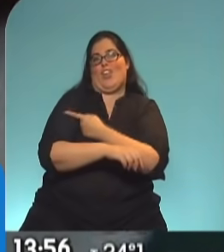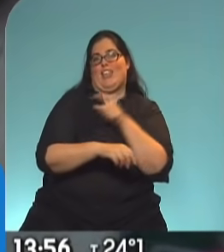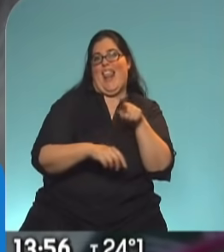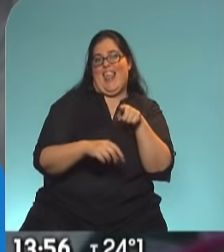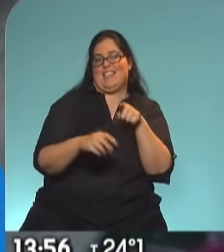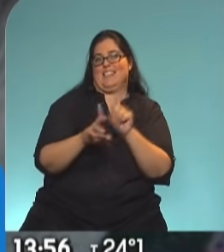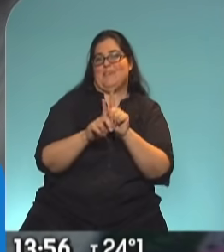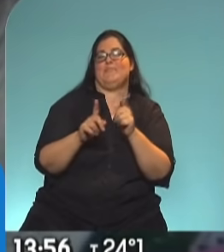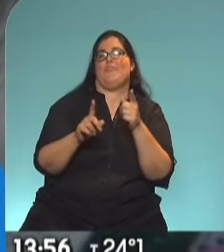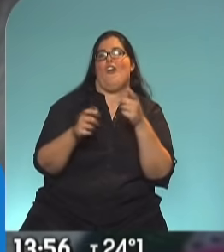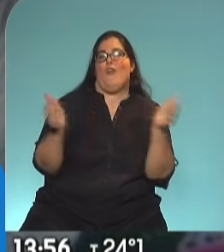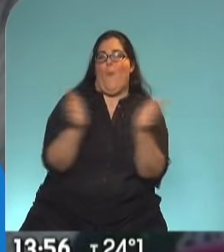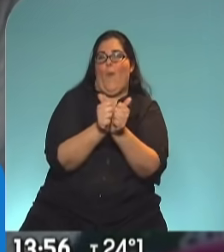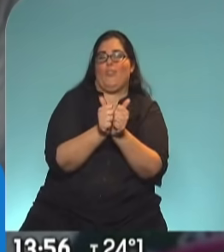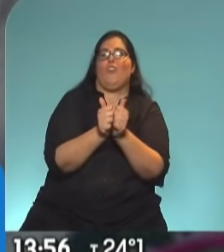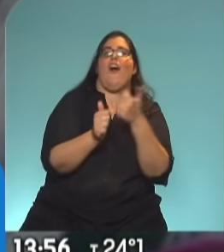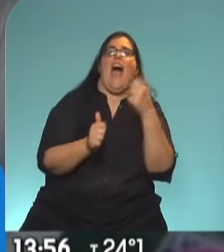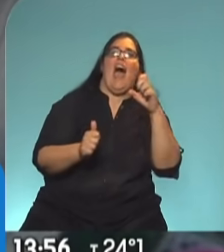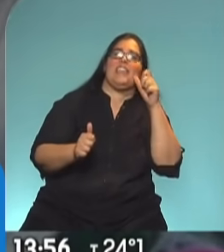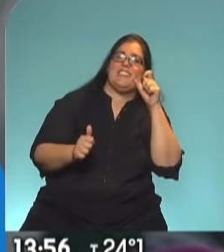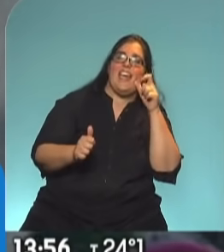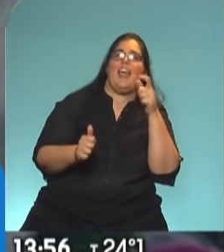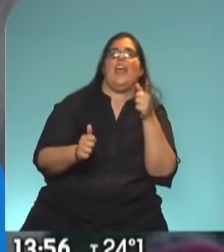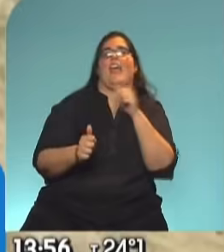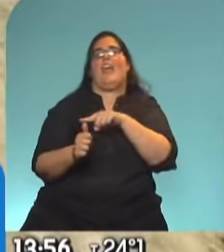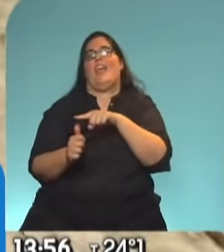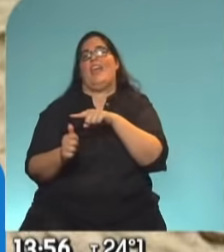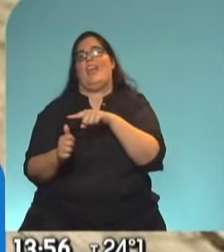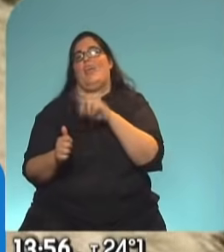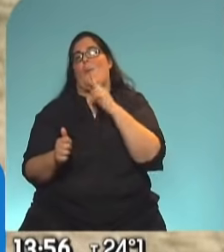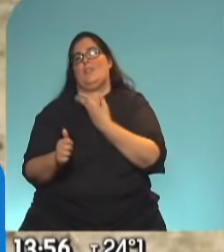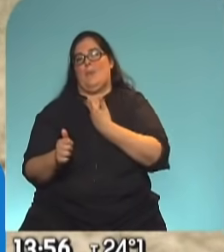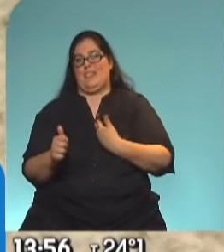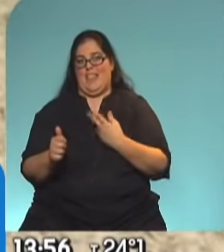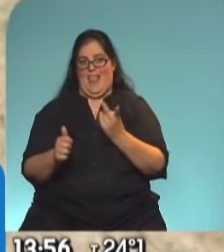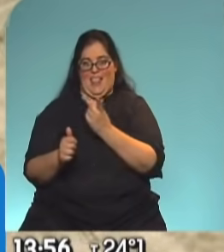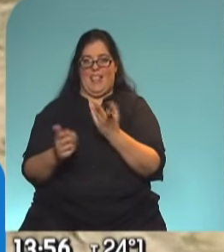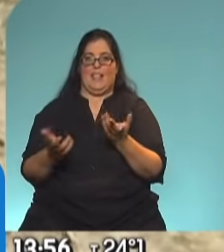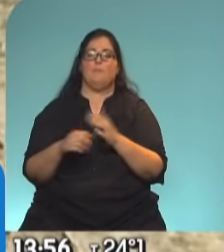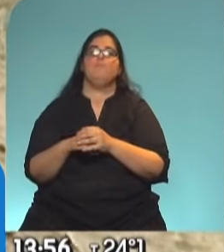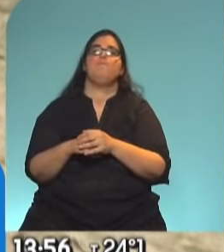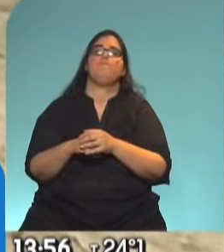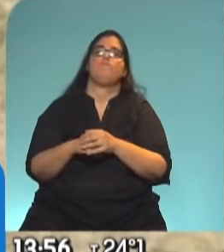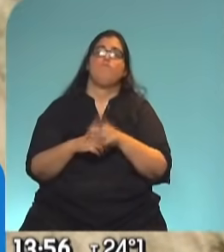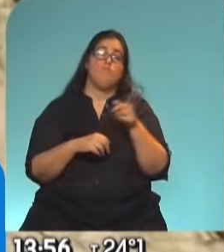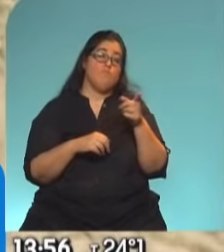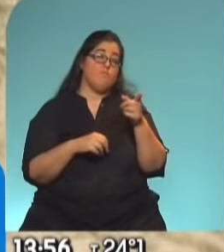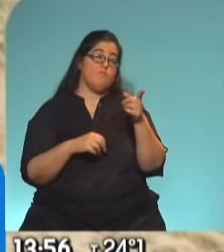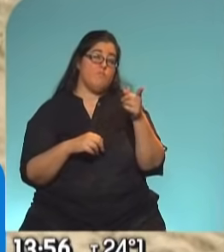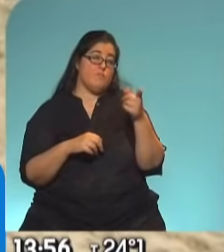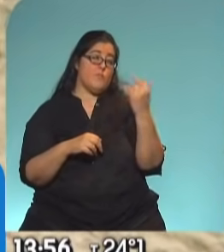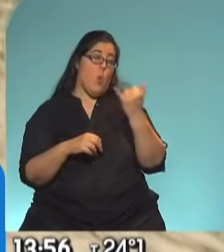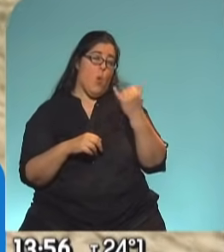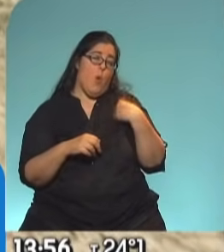a la fórmula de Lucho Arce y su vicepresidente. Hubo, Rulo, si estás de acuerdo, no sé, una